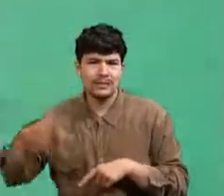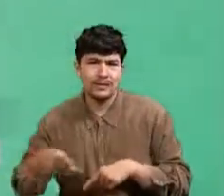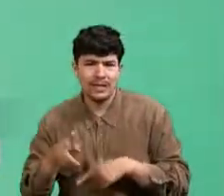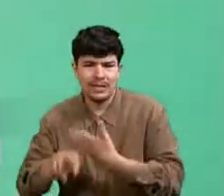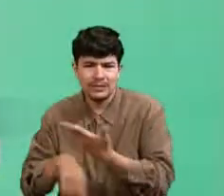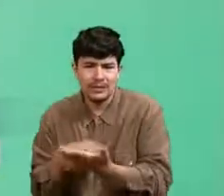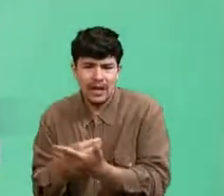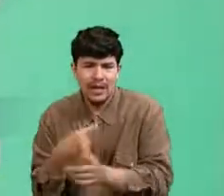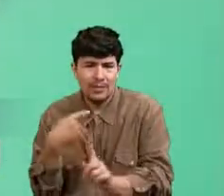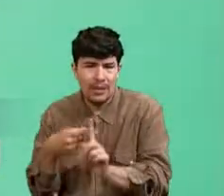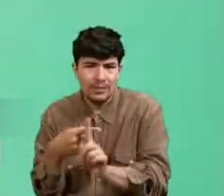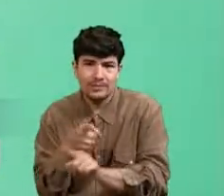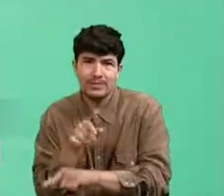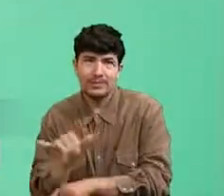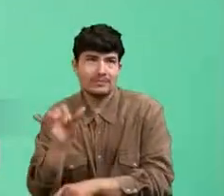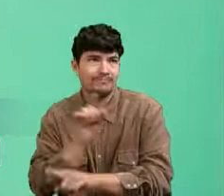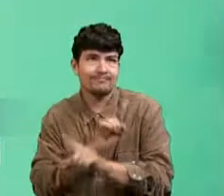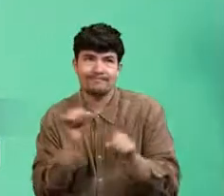así.